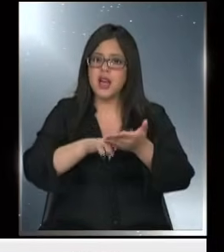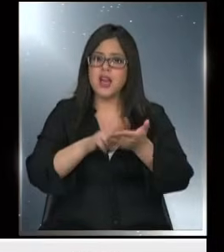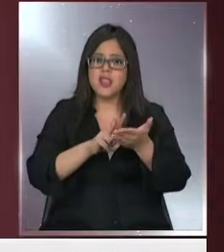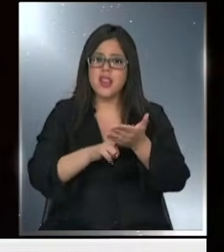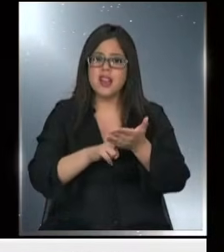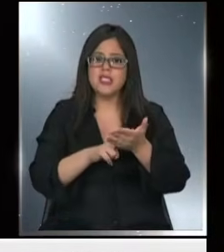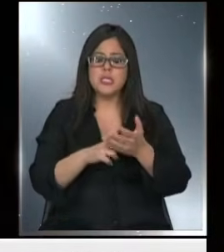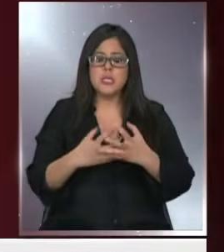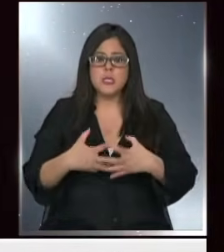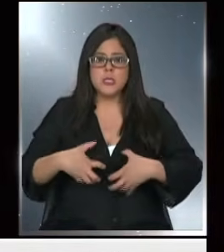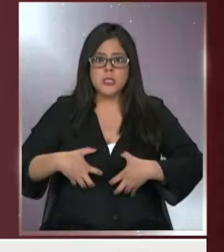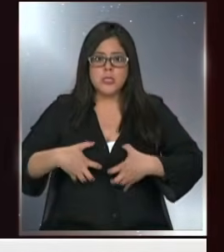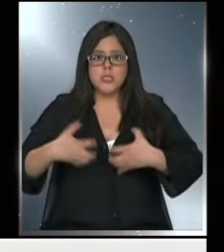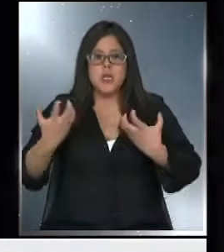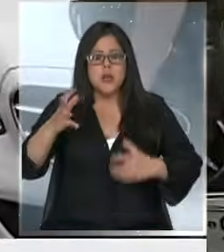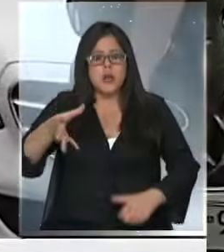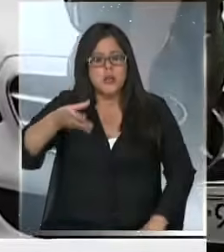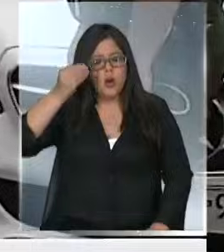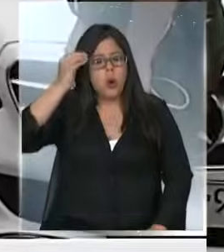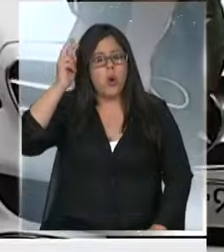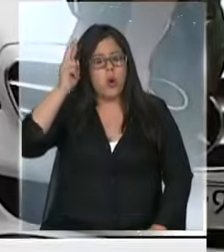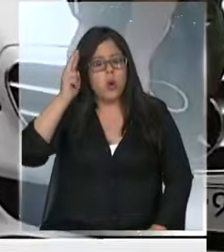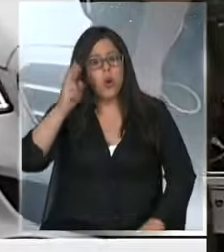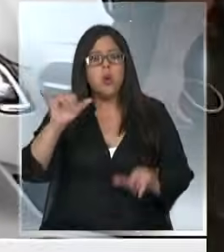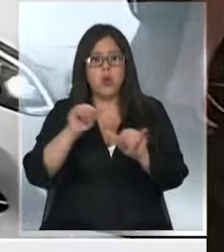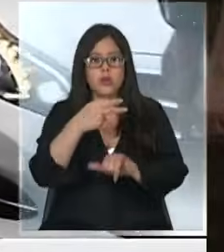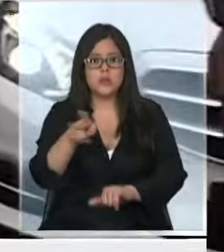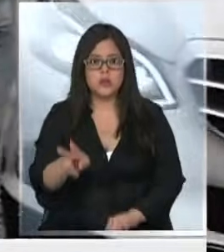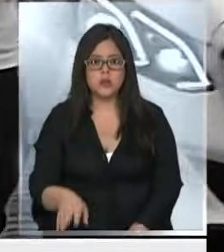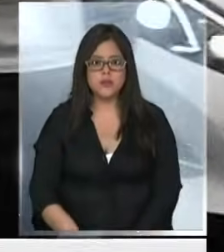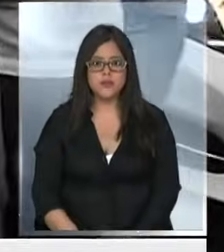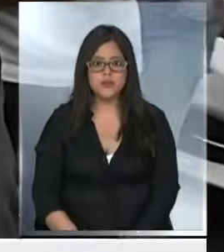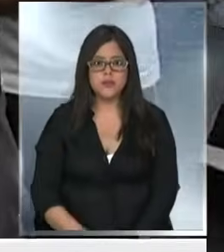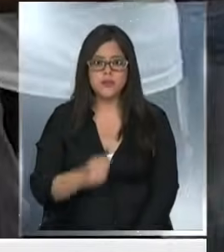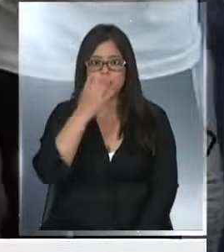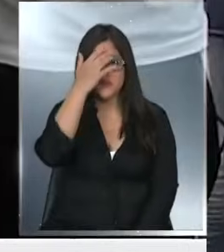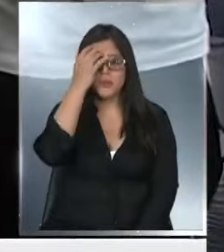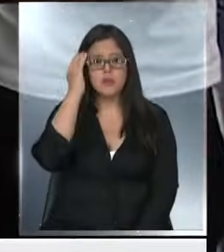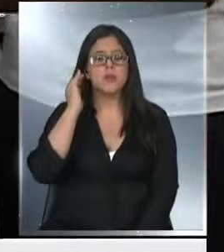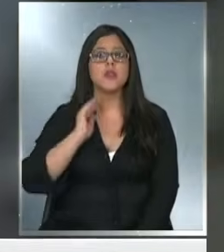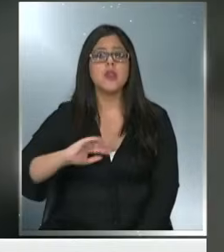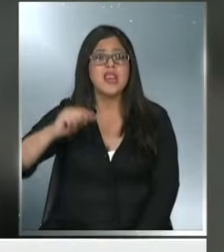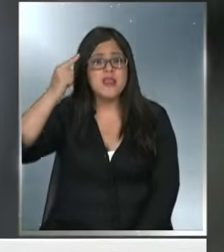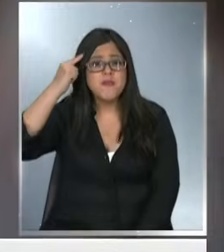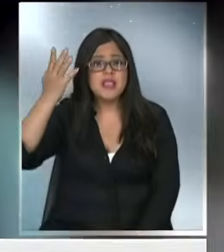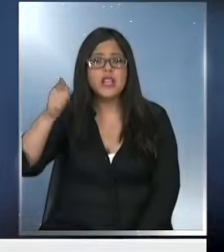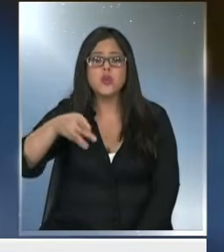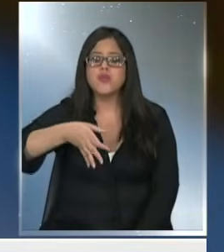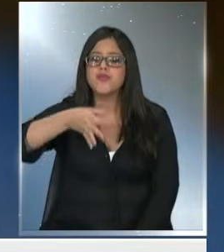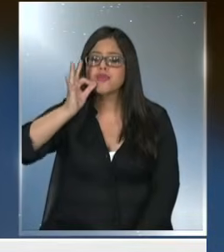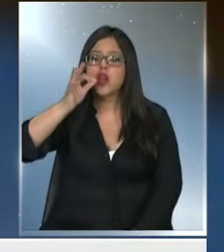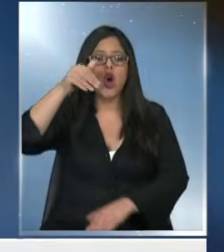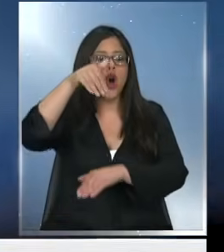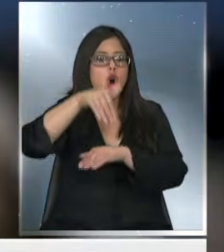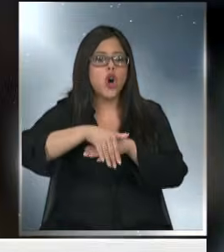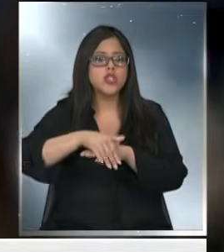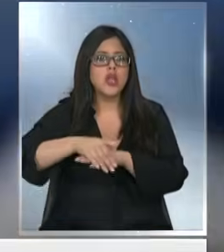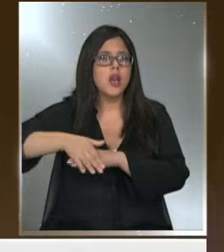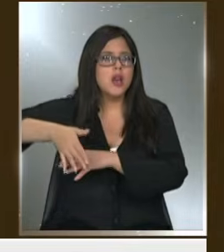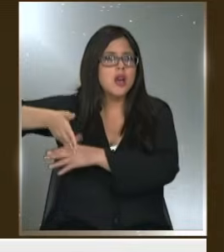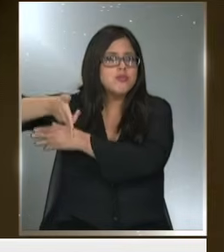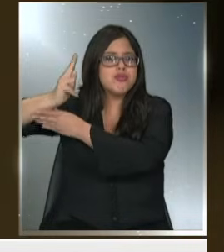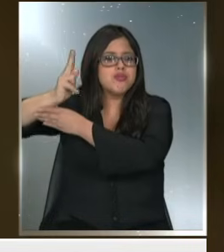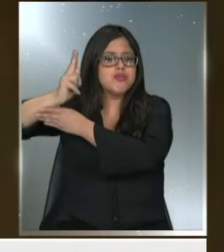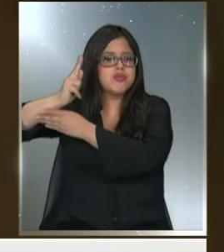con impotencia y que le hace recordar lo vivido con Baltasar. Imagínate que tú estás tomando 11 y de repente, ta, ta, ta, ta, ta, ta,